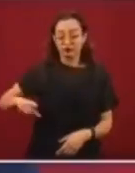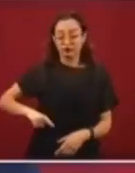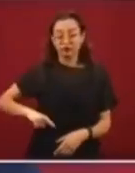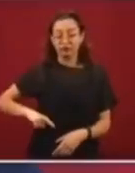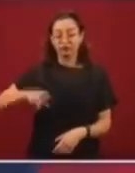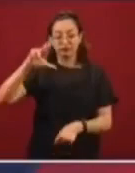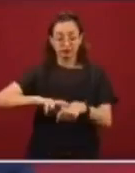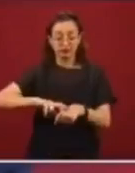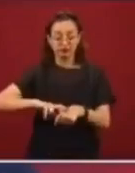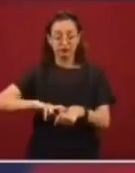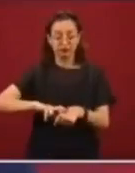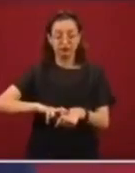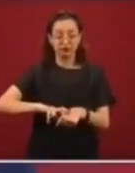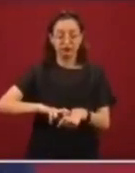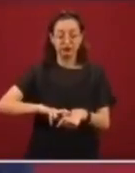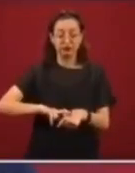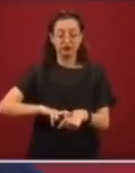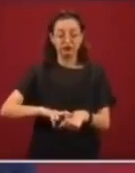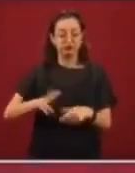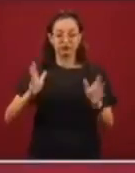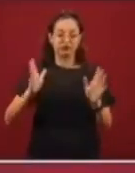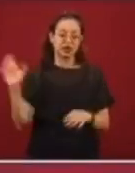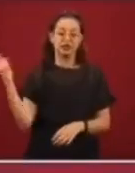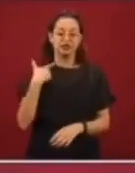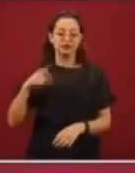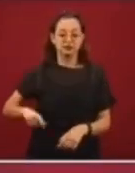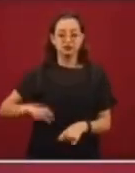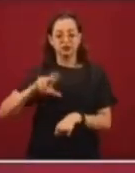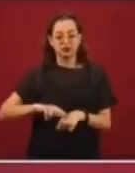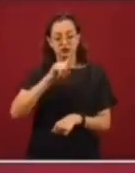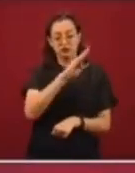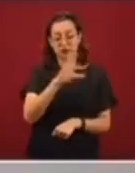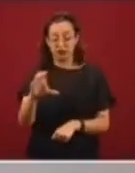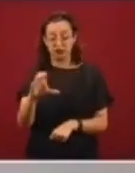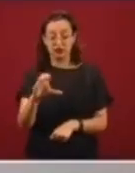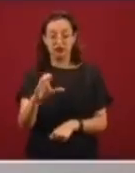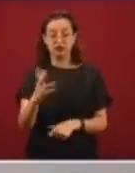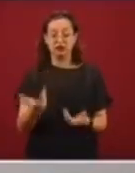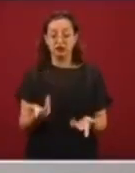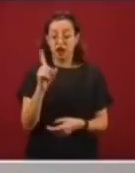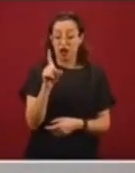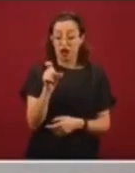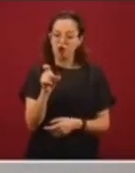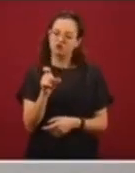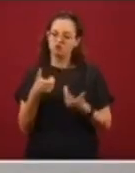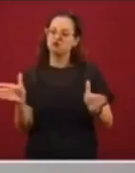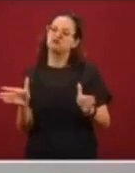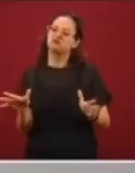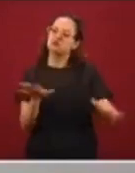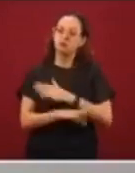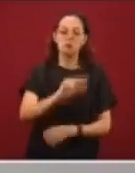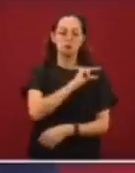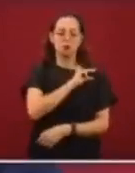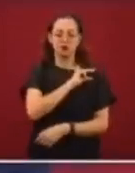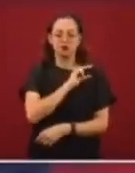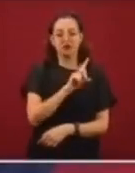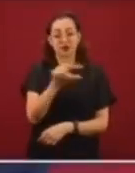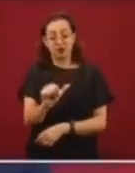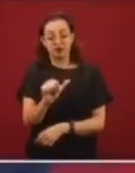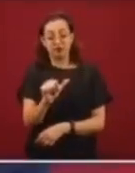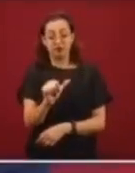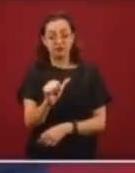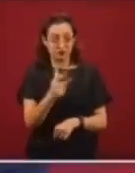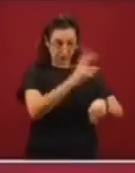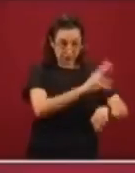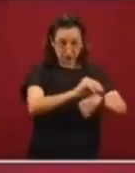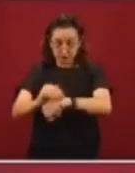California, los gobernantes de Baja California decidieron una privatización del agua, y luego